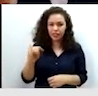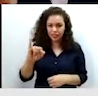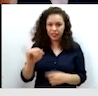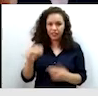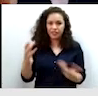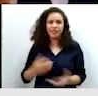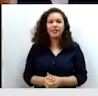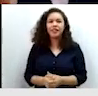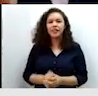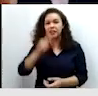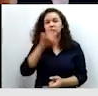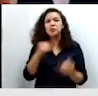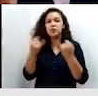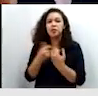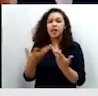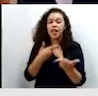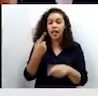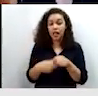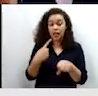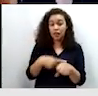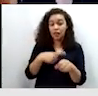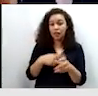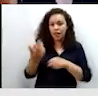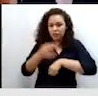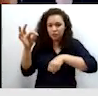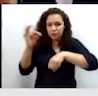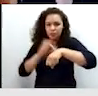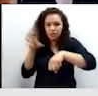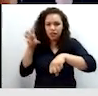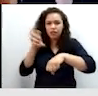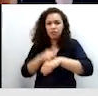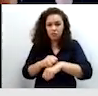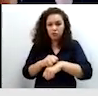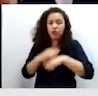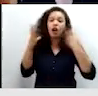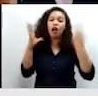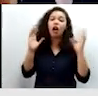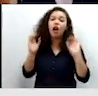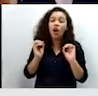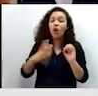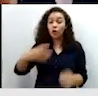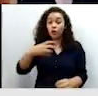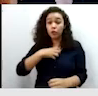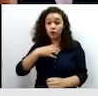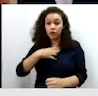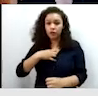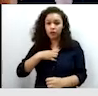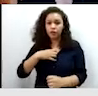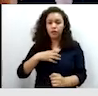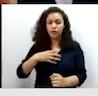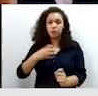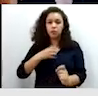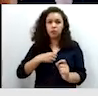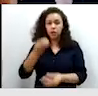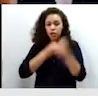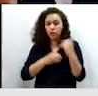Pues también nos puede producir enfermedades, ya sea por picadura, mordedura o por las heces que llegan a depositar sobre los alimentos